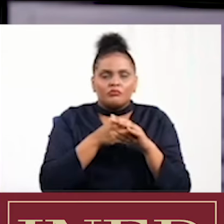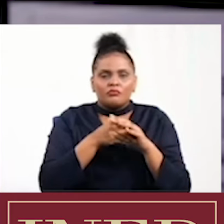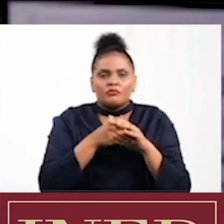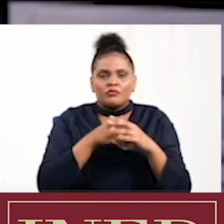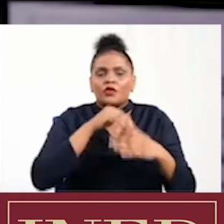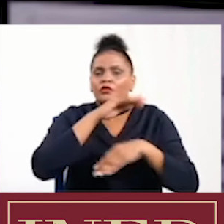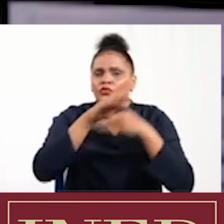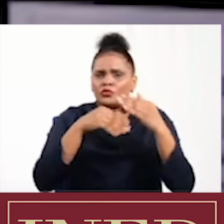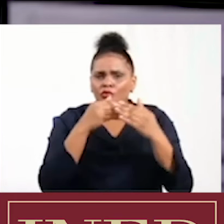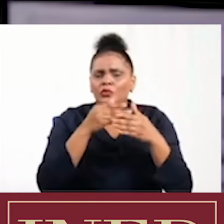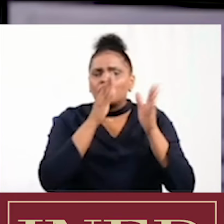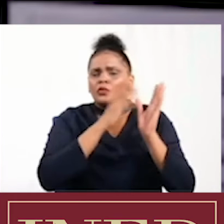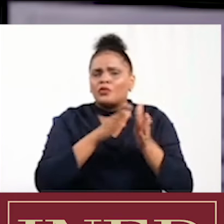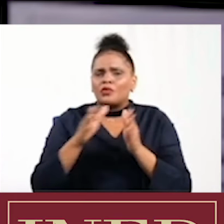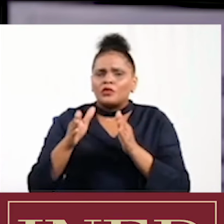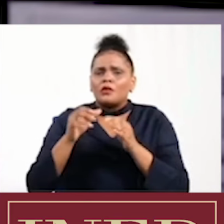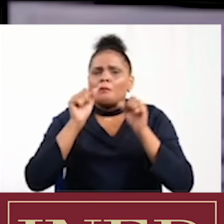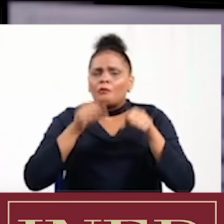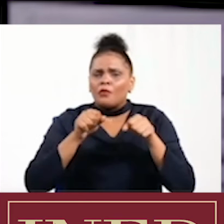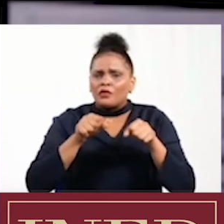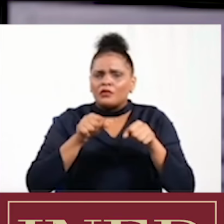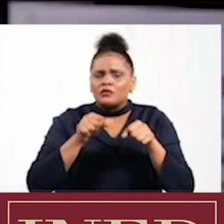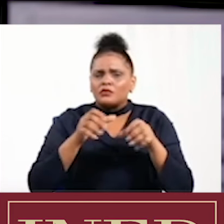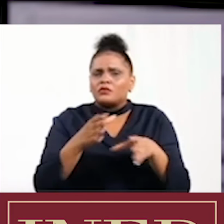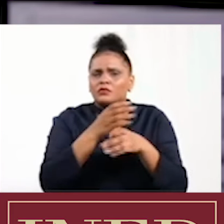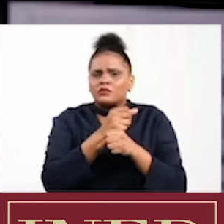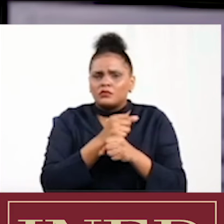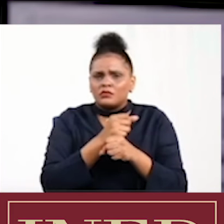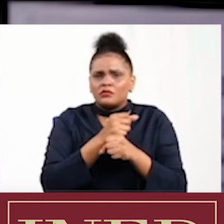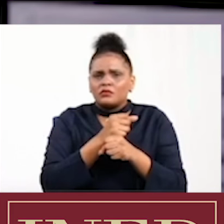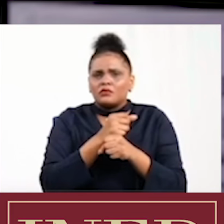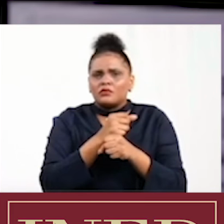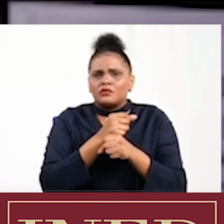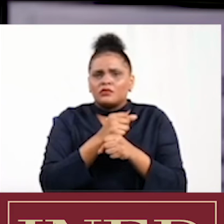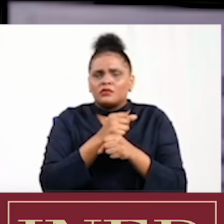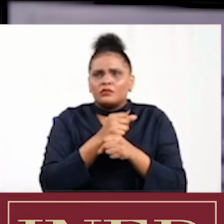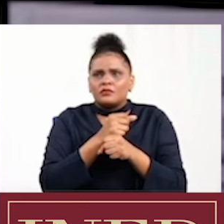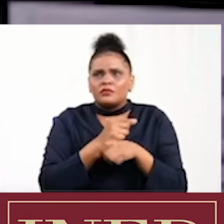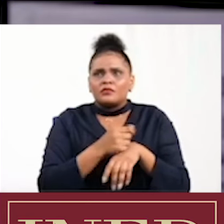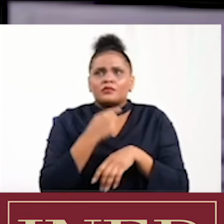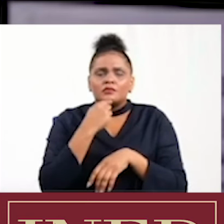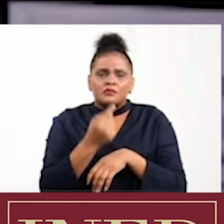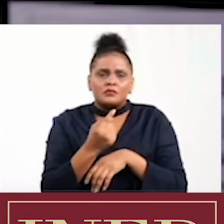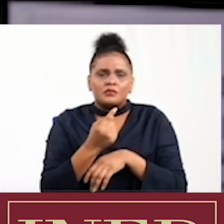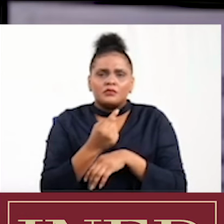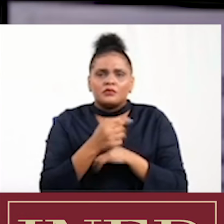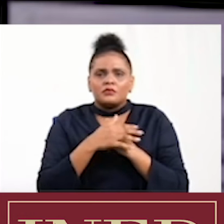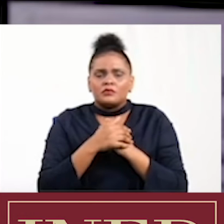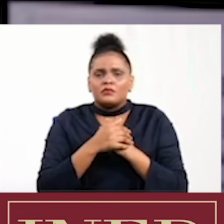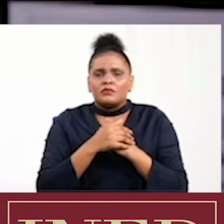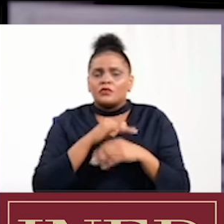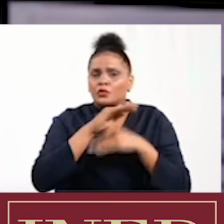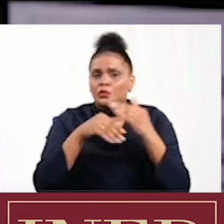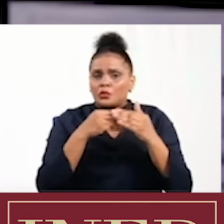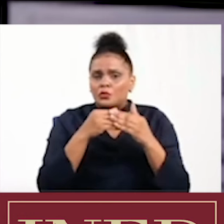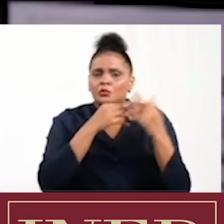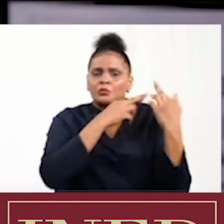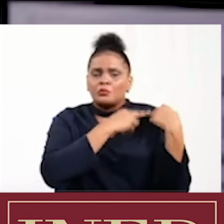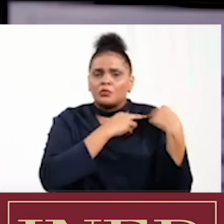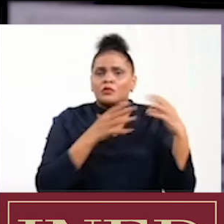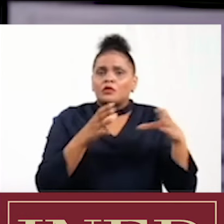creemos que esto no debe ser cargado solamente en los hombros de las mujeres sino que también es una responsabilidad del estado